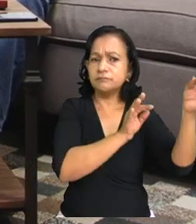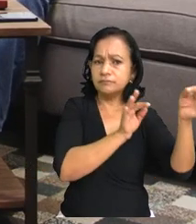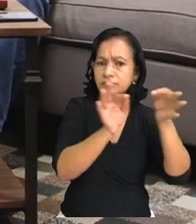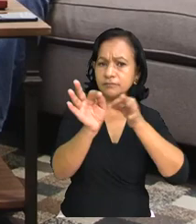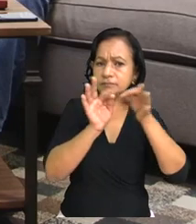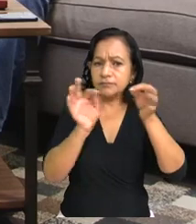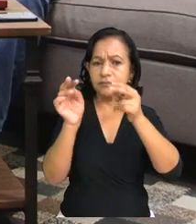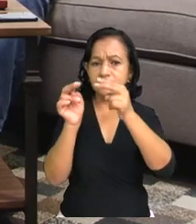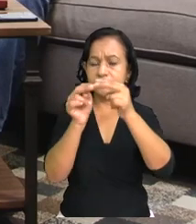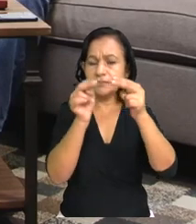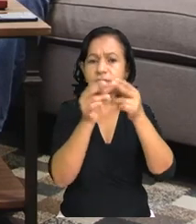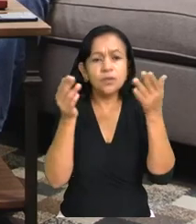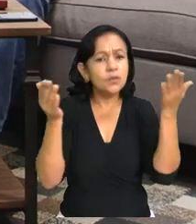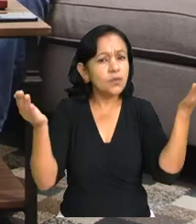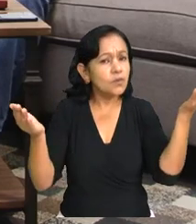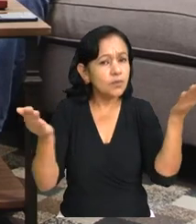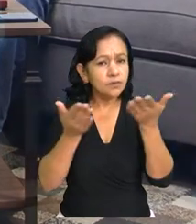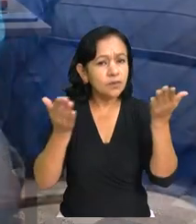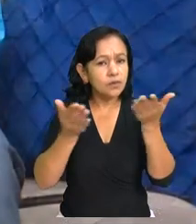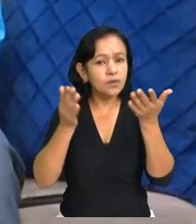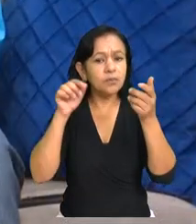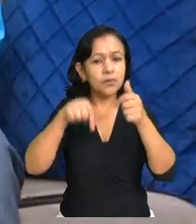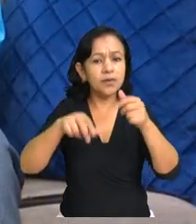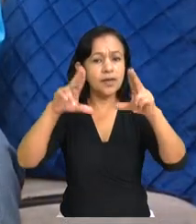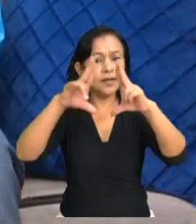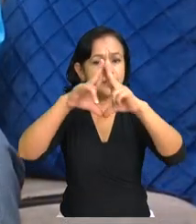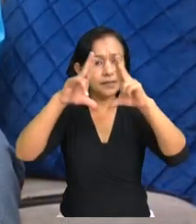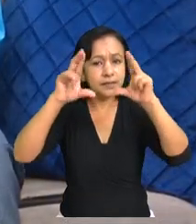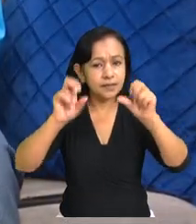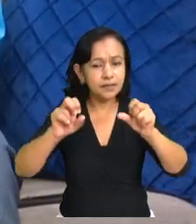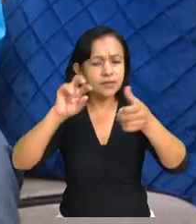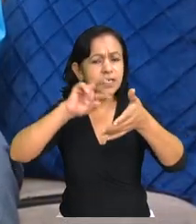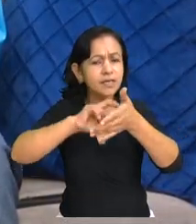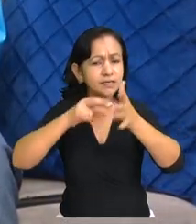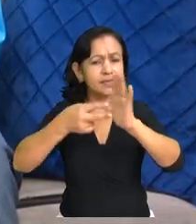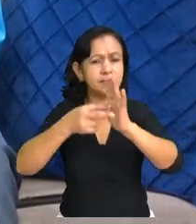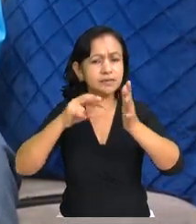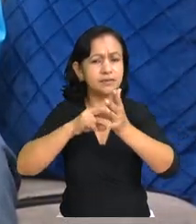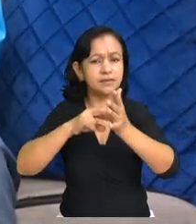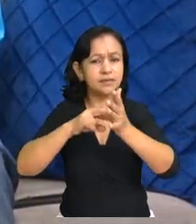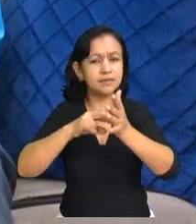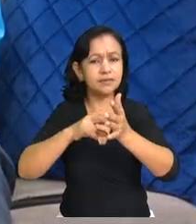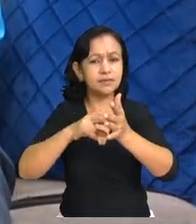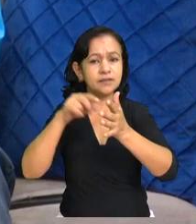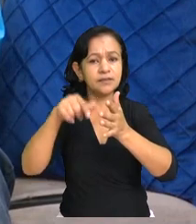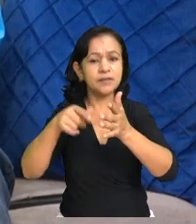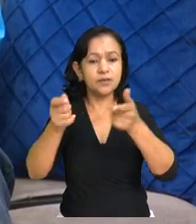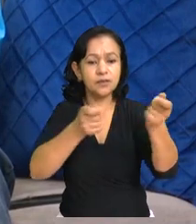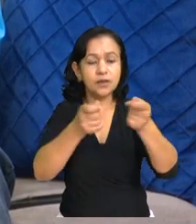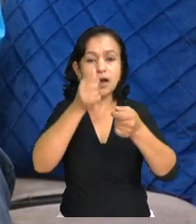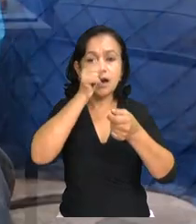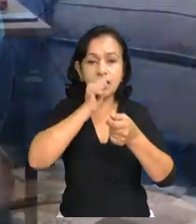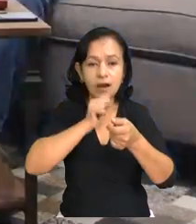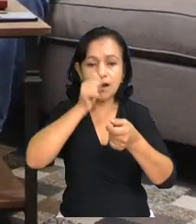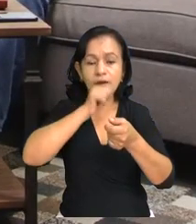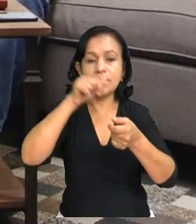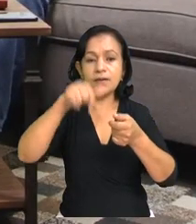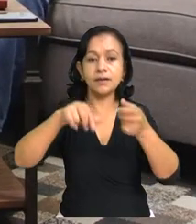articulación, cómo llegamos a ese punto en nuestro país y lo que significa precisamente en el manejo de los recursos